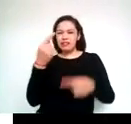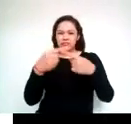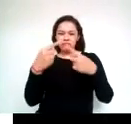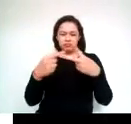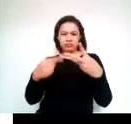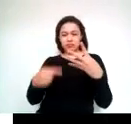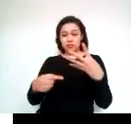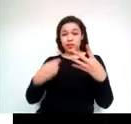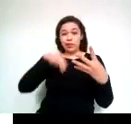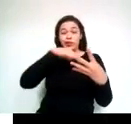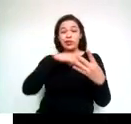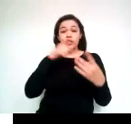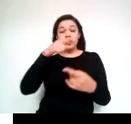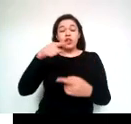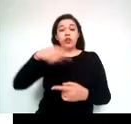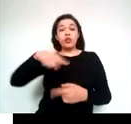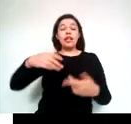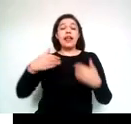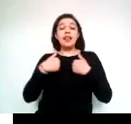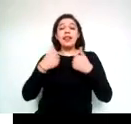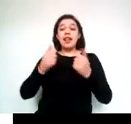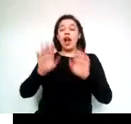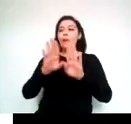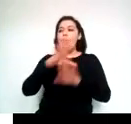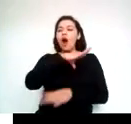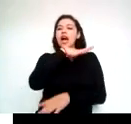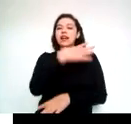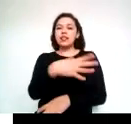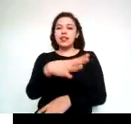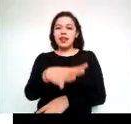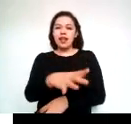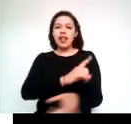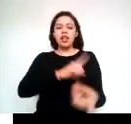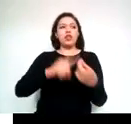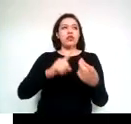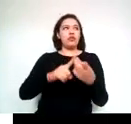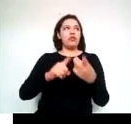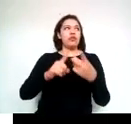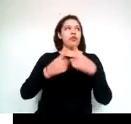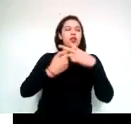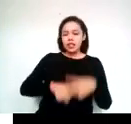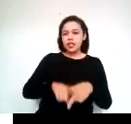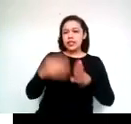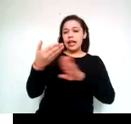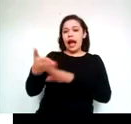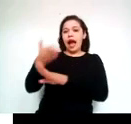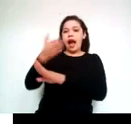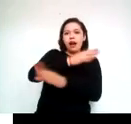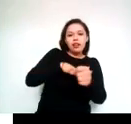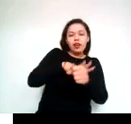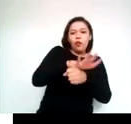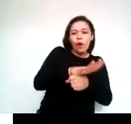nosotros es muy importante que ustedes tengan un panorama general, que entendamos de dónde viene la normatividad, cuáles son sus antecedentes, qué la